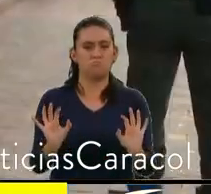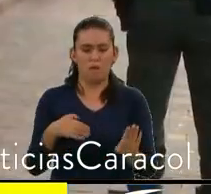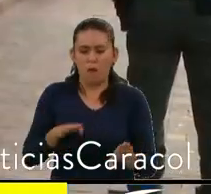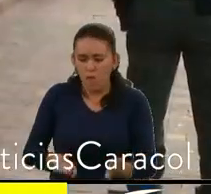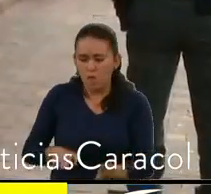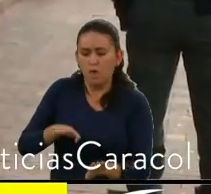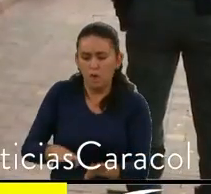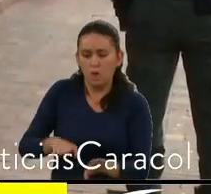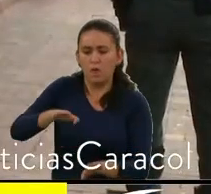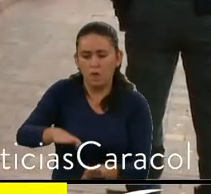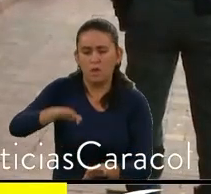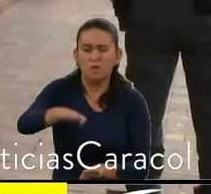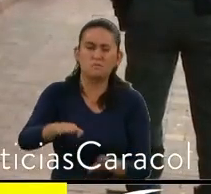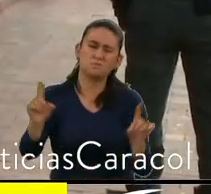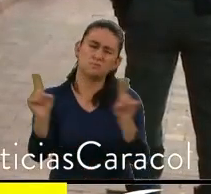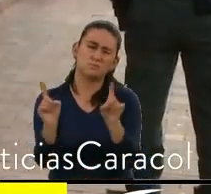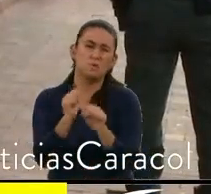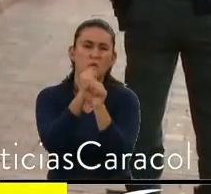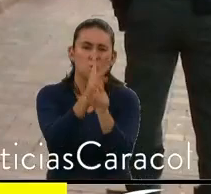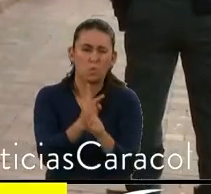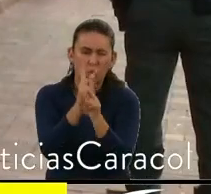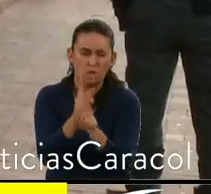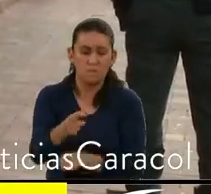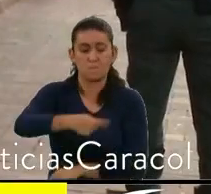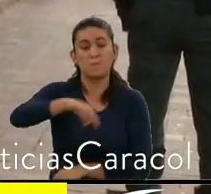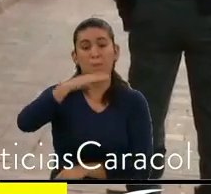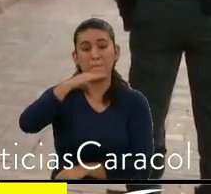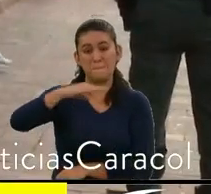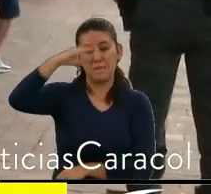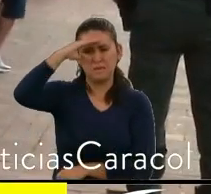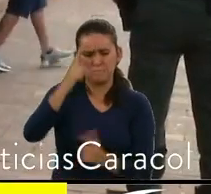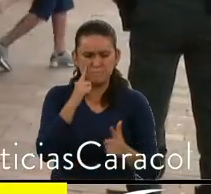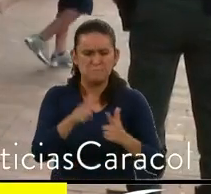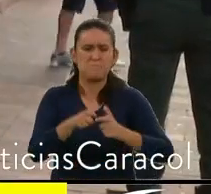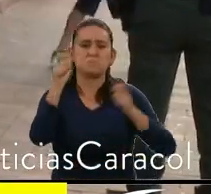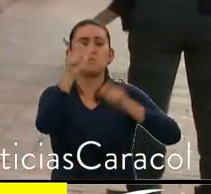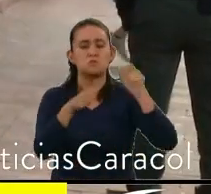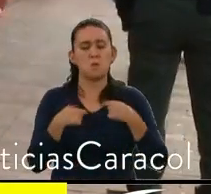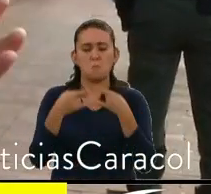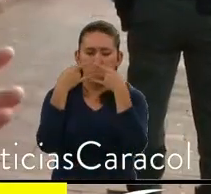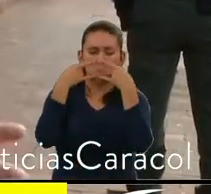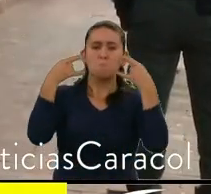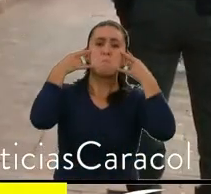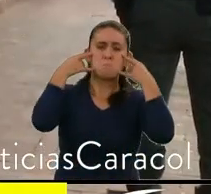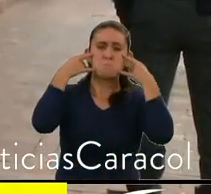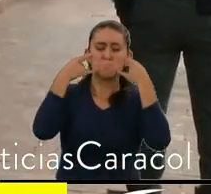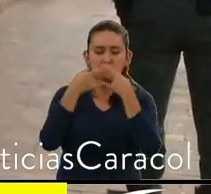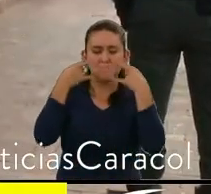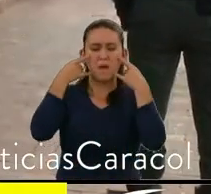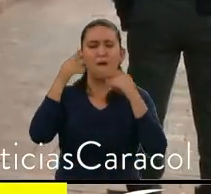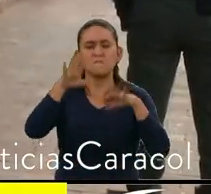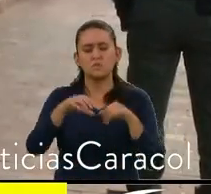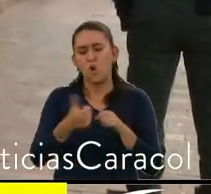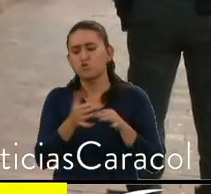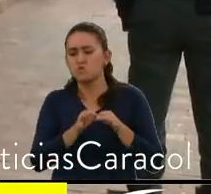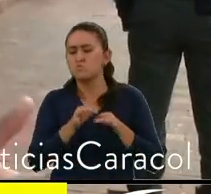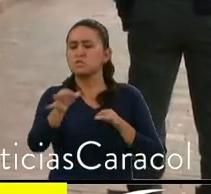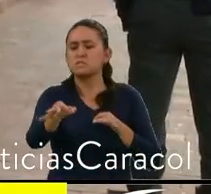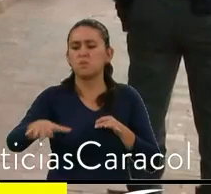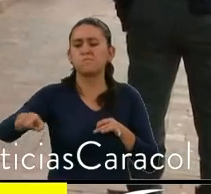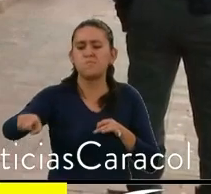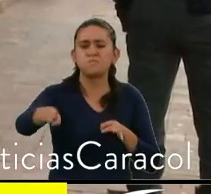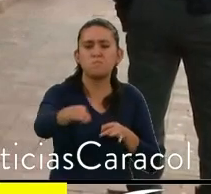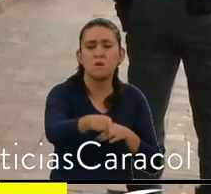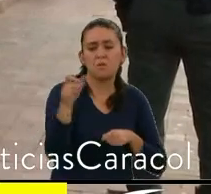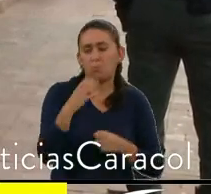mucho. Muchas veces en Medellín, por ejemplo, la mayoría de la gente está utilizando tapabocas, pero uno llega a veces a otros municipios donde la gente no